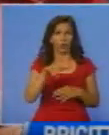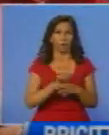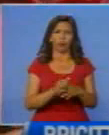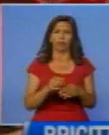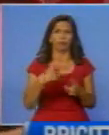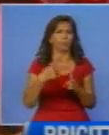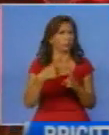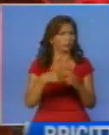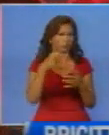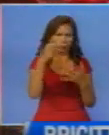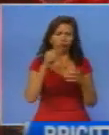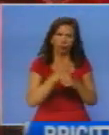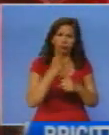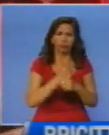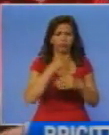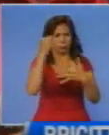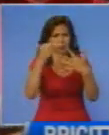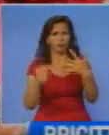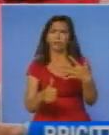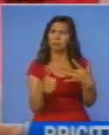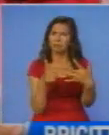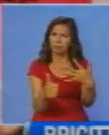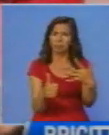falta? ¿Qué falta? Bueno,